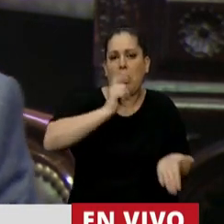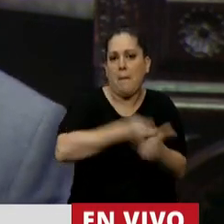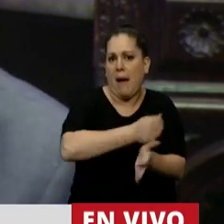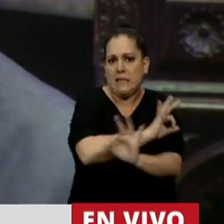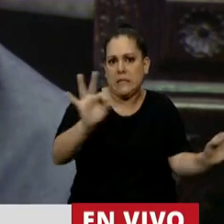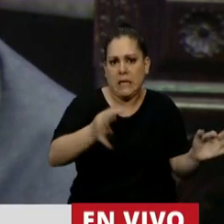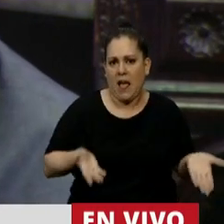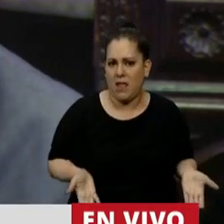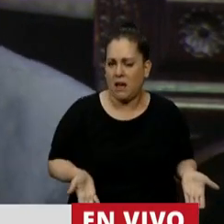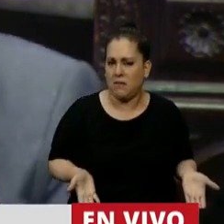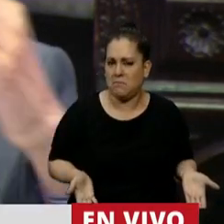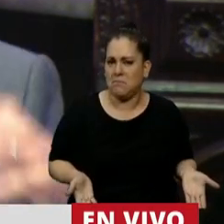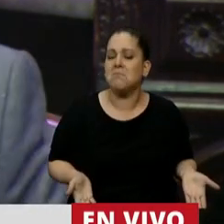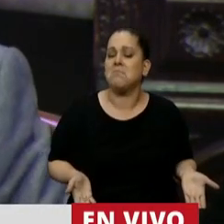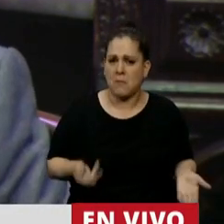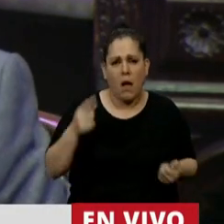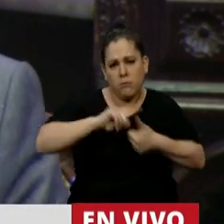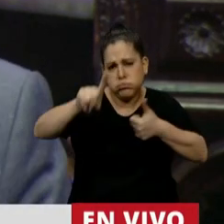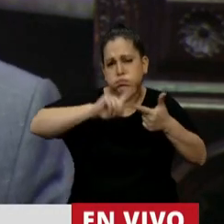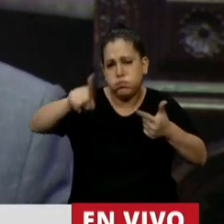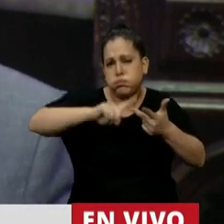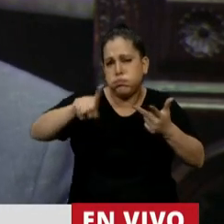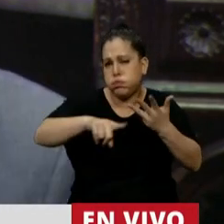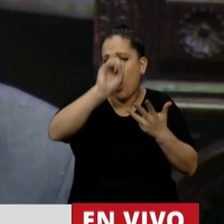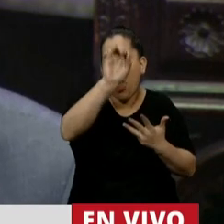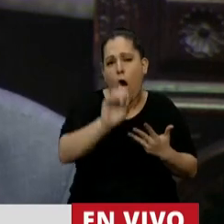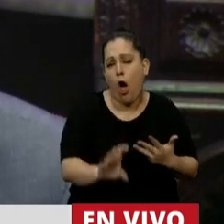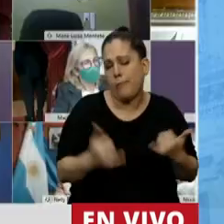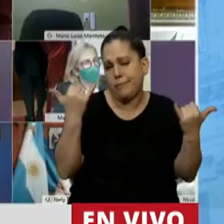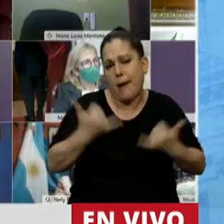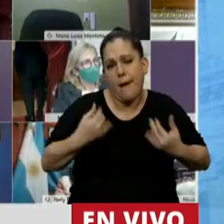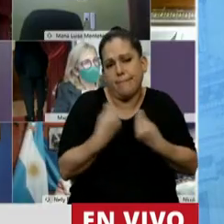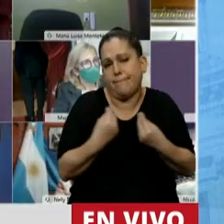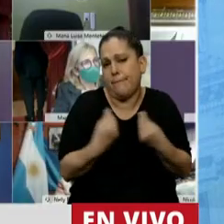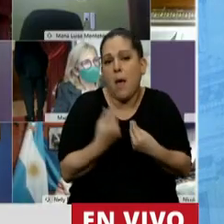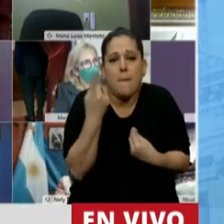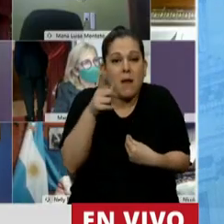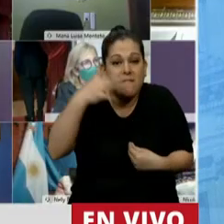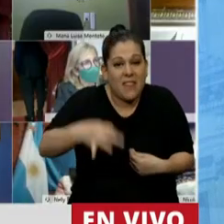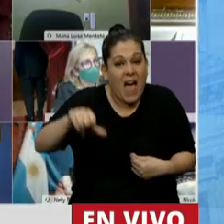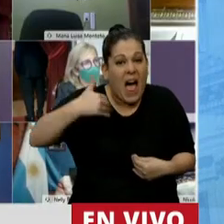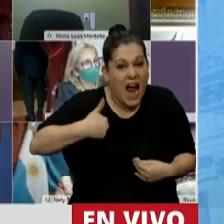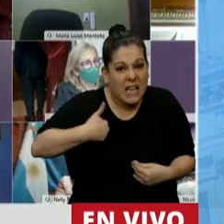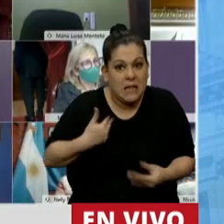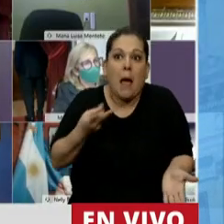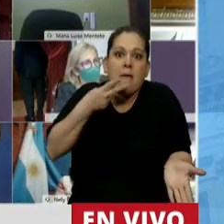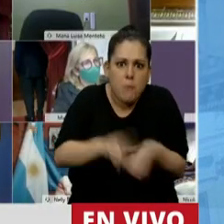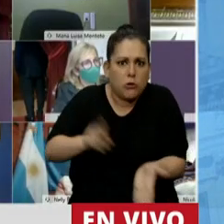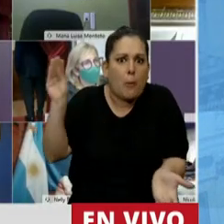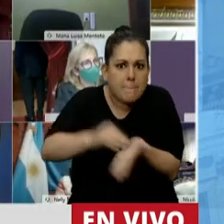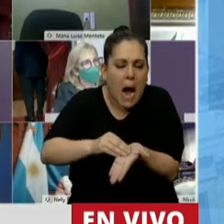recinto. Y podríamos seguir toda la noche nombrando casos. Presidente, este país no necesita más impuestos.